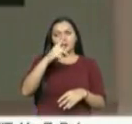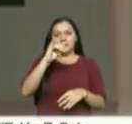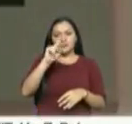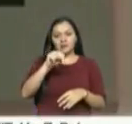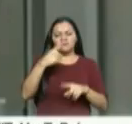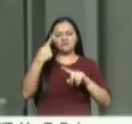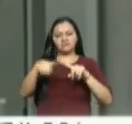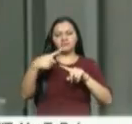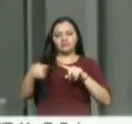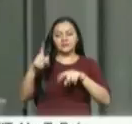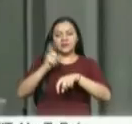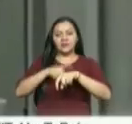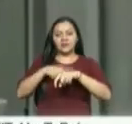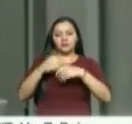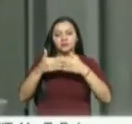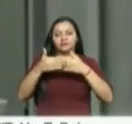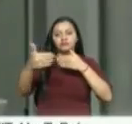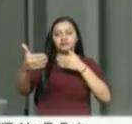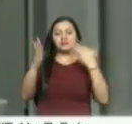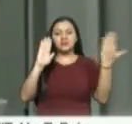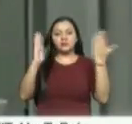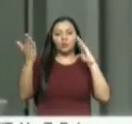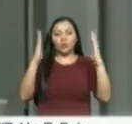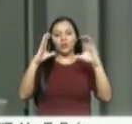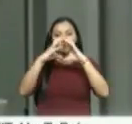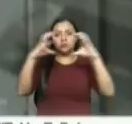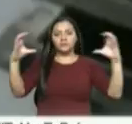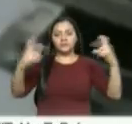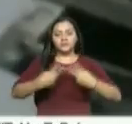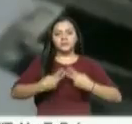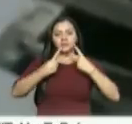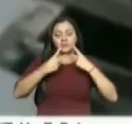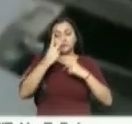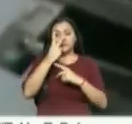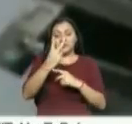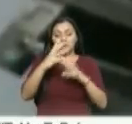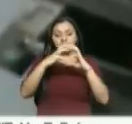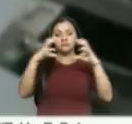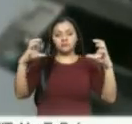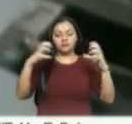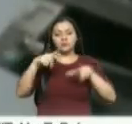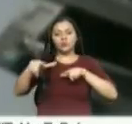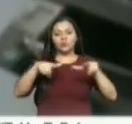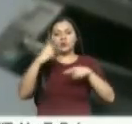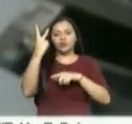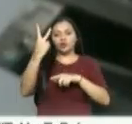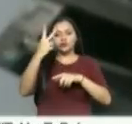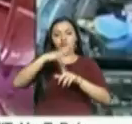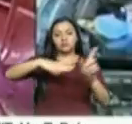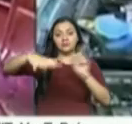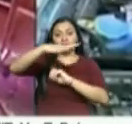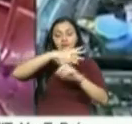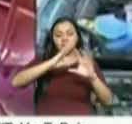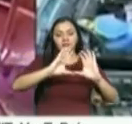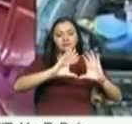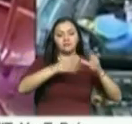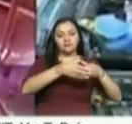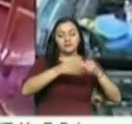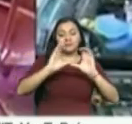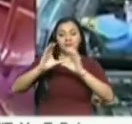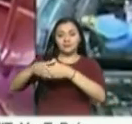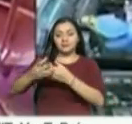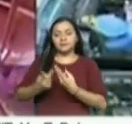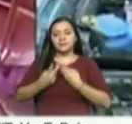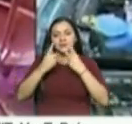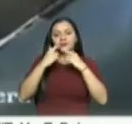diferentes periodos de tiempo dentro de un simulador de cabina espacial. Esa cabina se compone de 2 invernaderos y de un espacio vital principal que